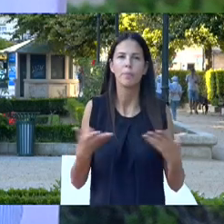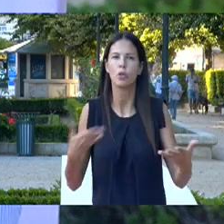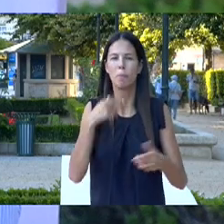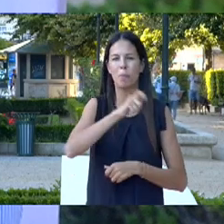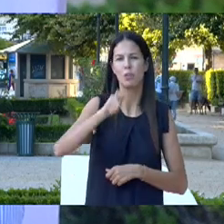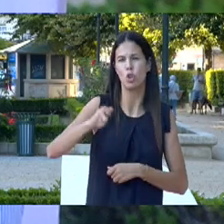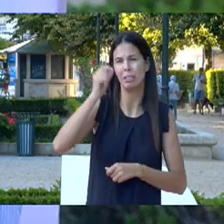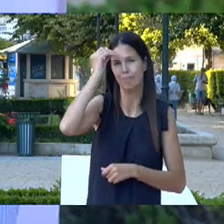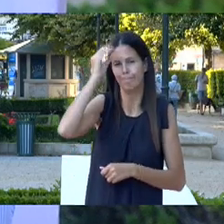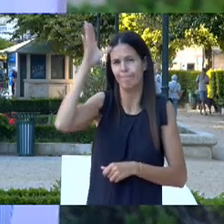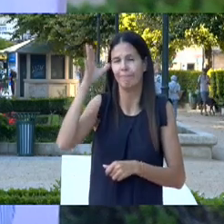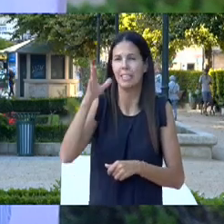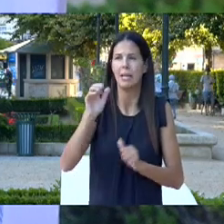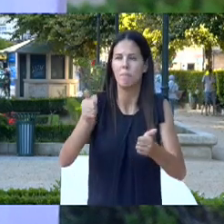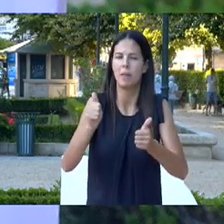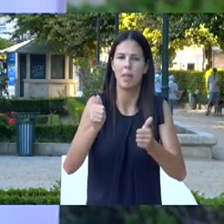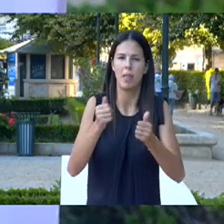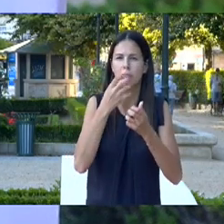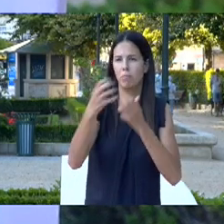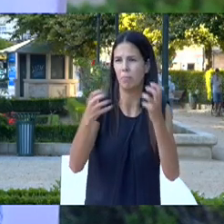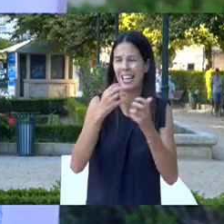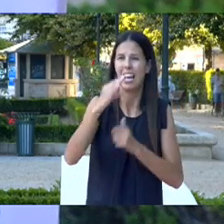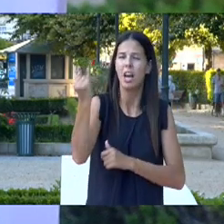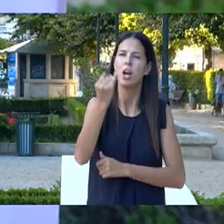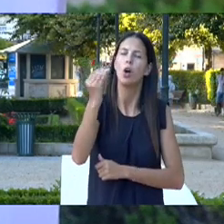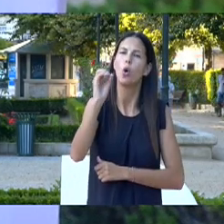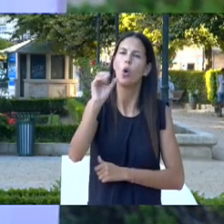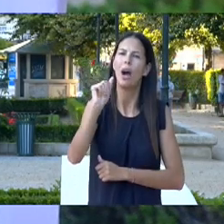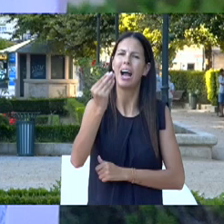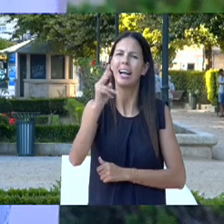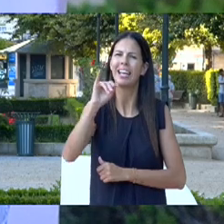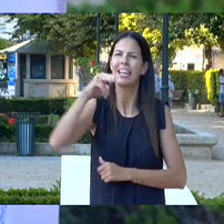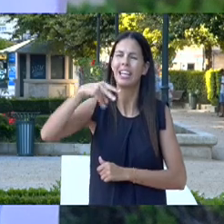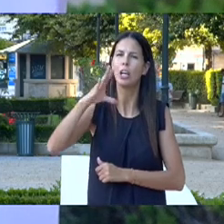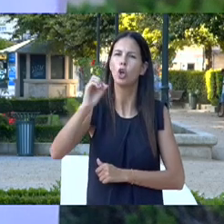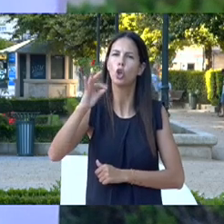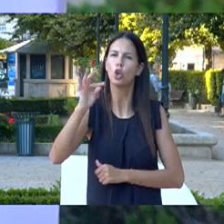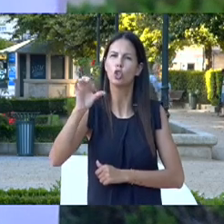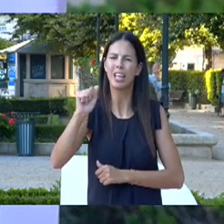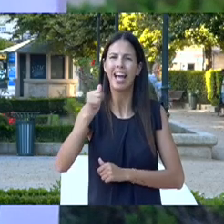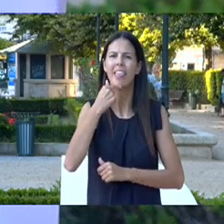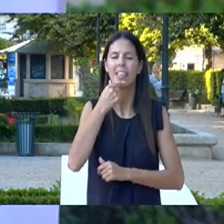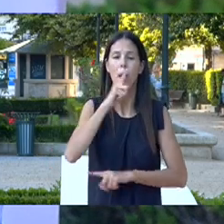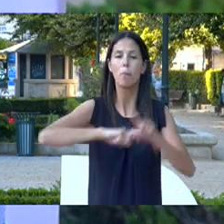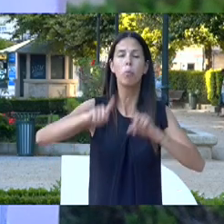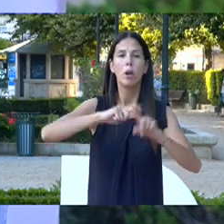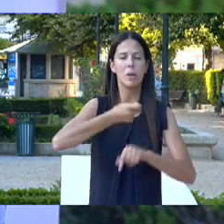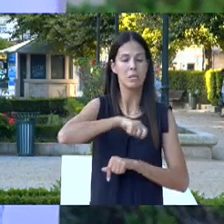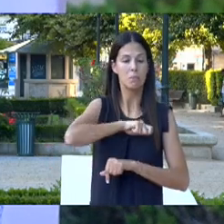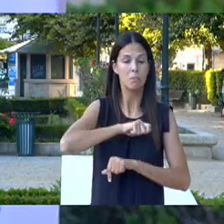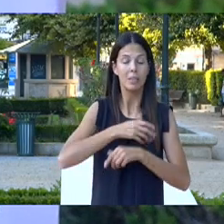empezan a berrar, señalarei simplemente a Joaquín Costa, que decía que o problema de España era